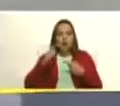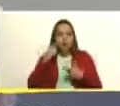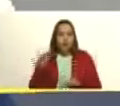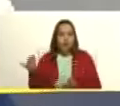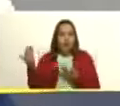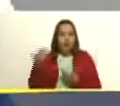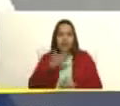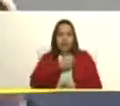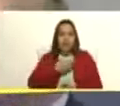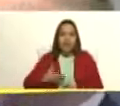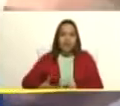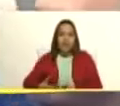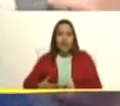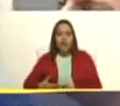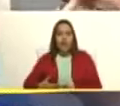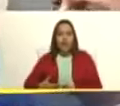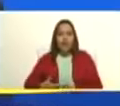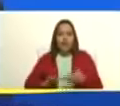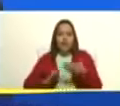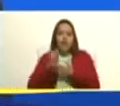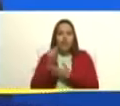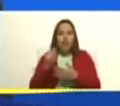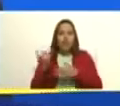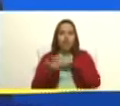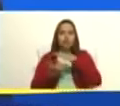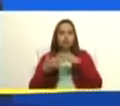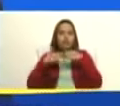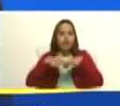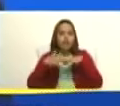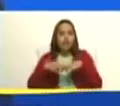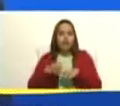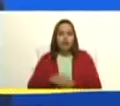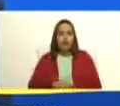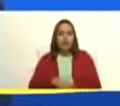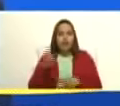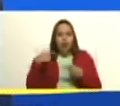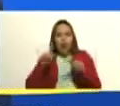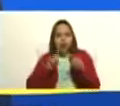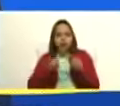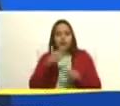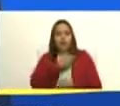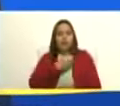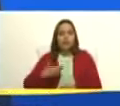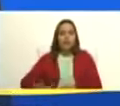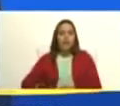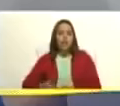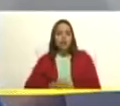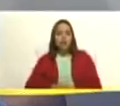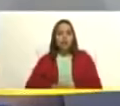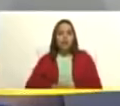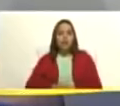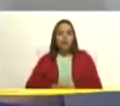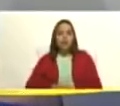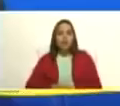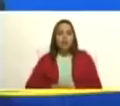de Fedeindustria, Luigi Pichella, presidente de